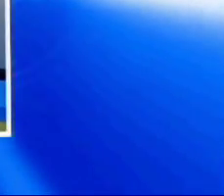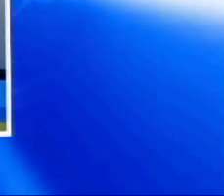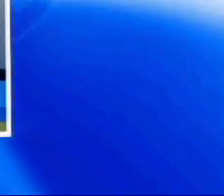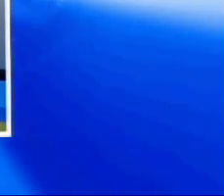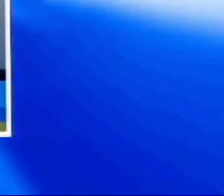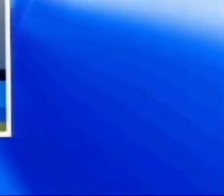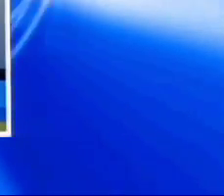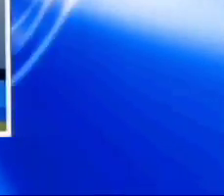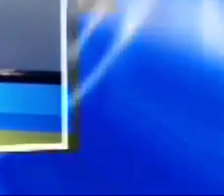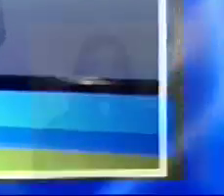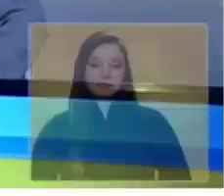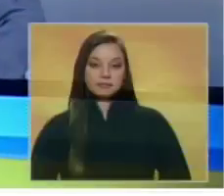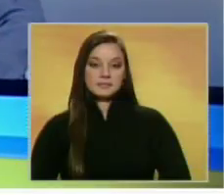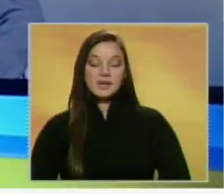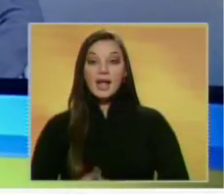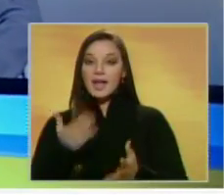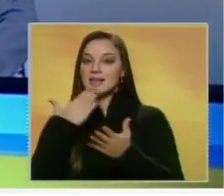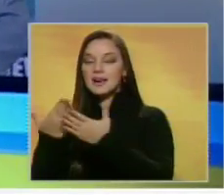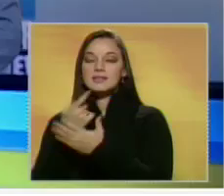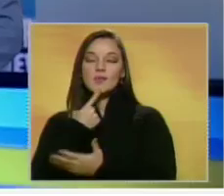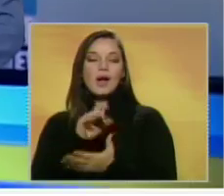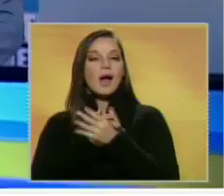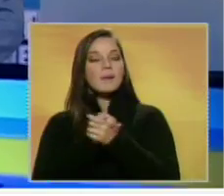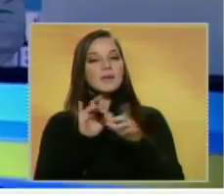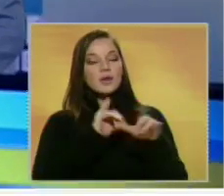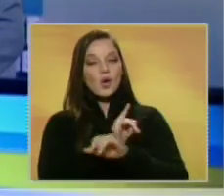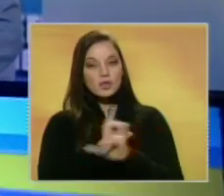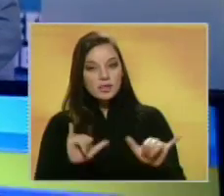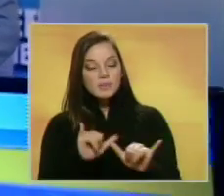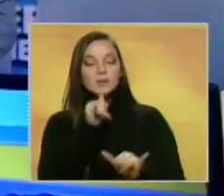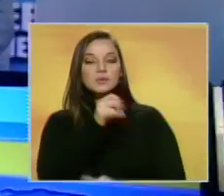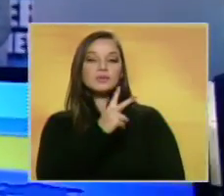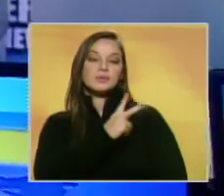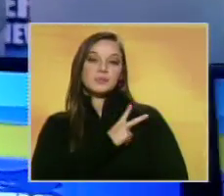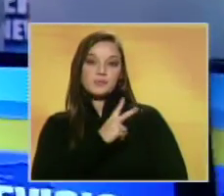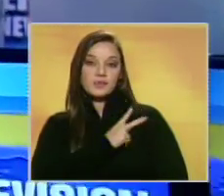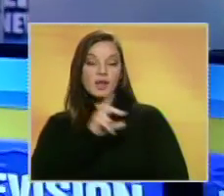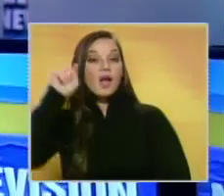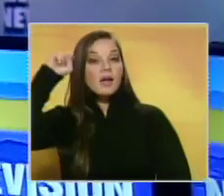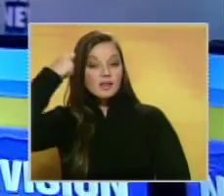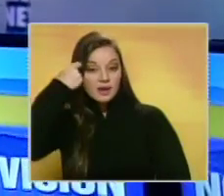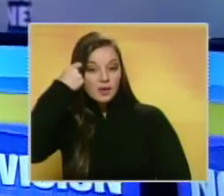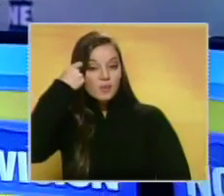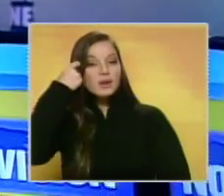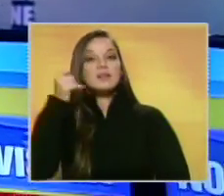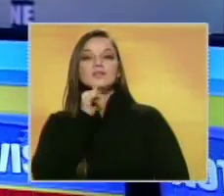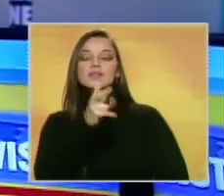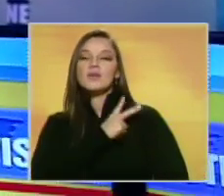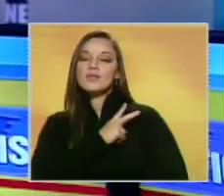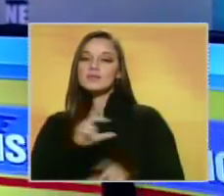Endrina. Gracias, Eduardo. Amigos, hasta aquí la presente emisión de su Noticiero Venevisión. Y